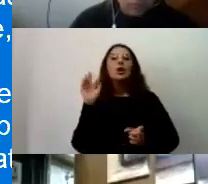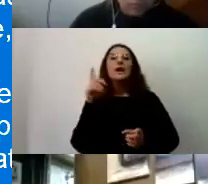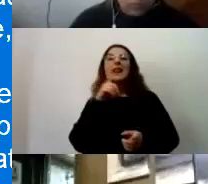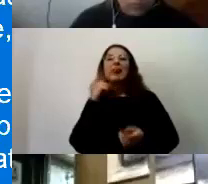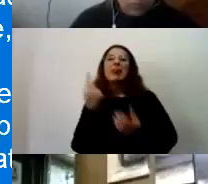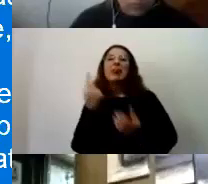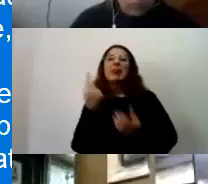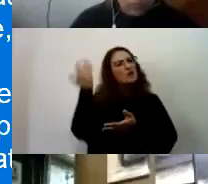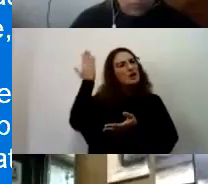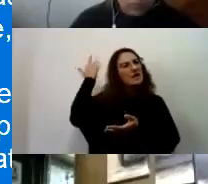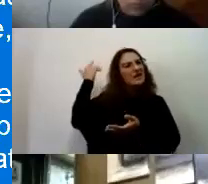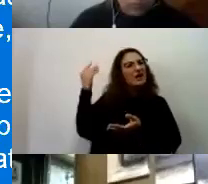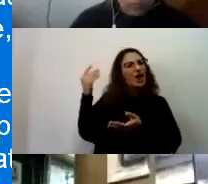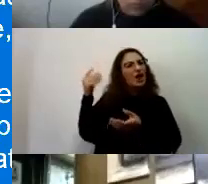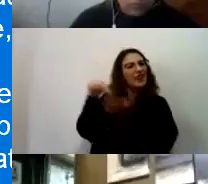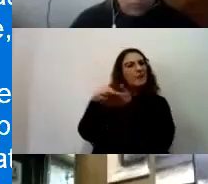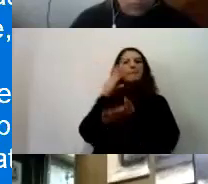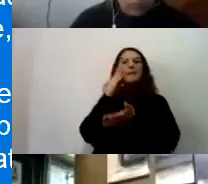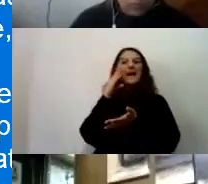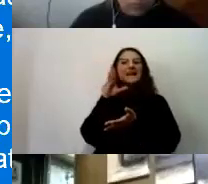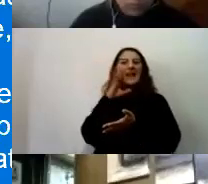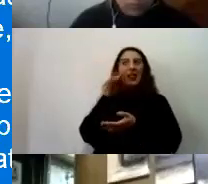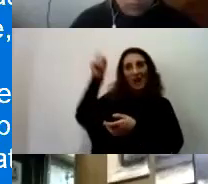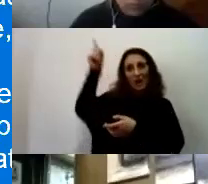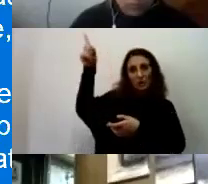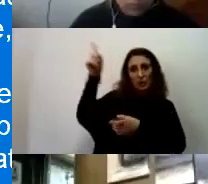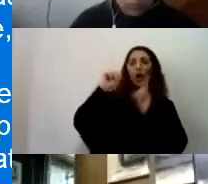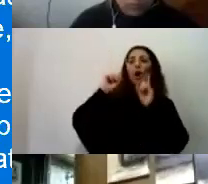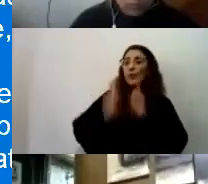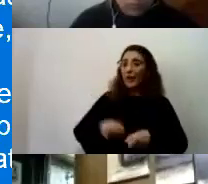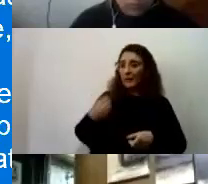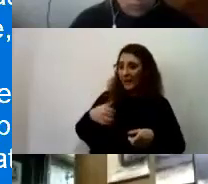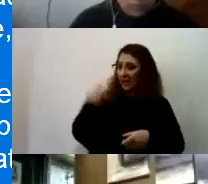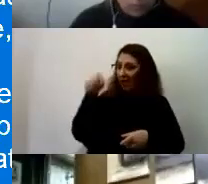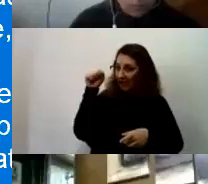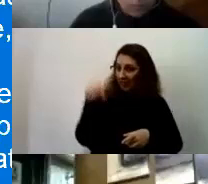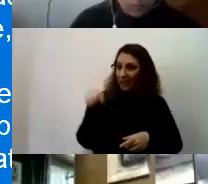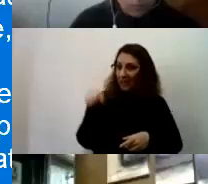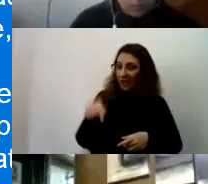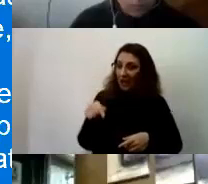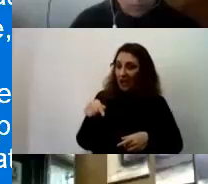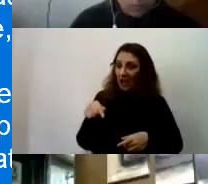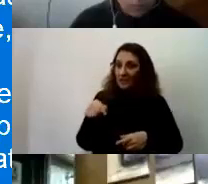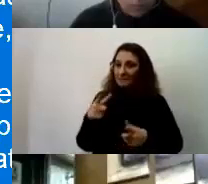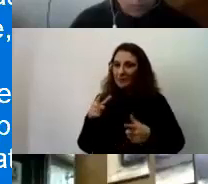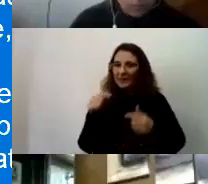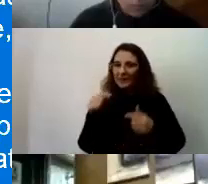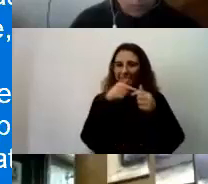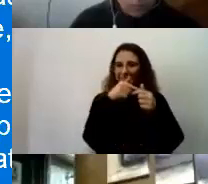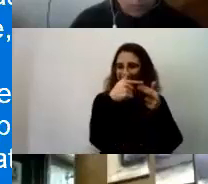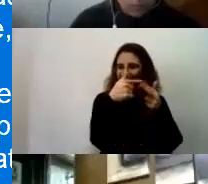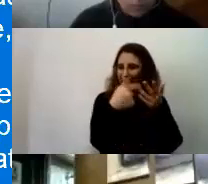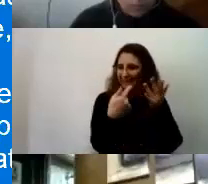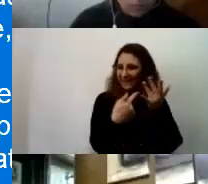los Estados Unidos como en la propia de vuestras excelencias se consta con una serie de excepciones a la